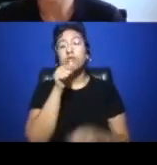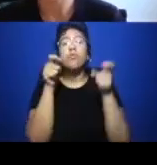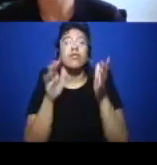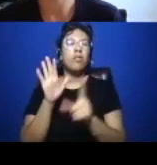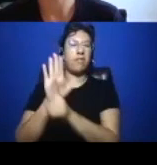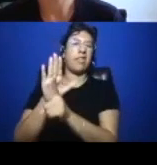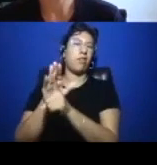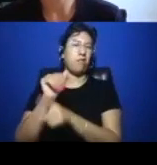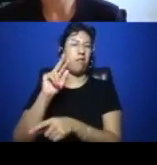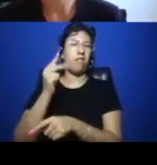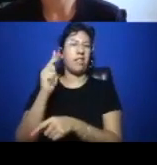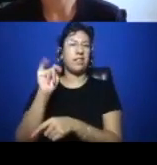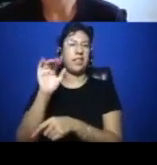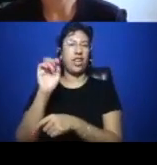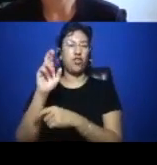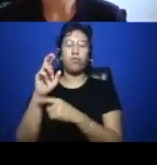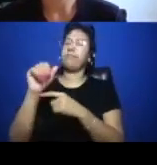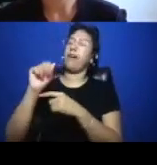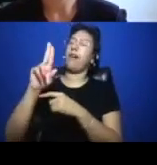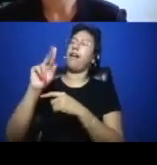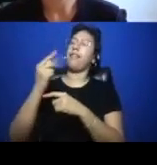para manejar contraseñas